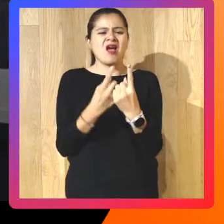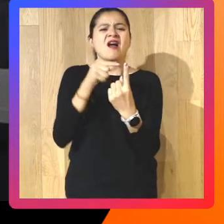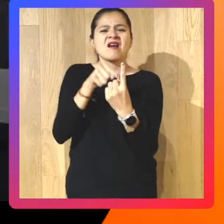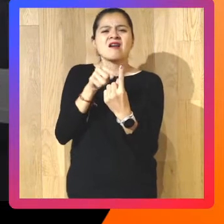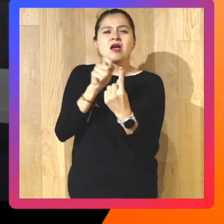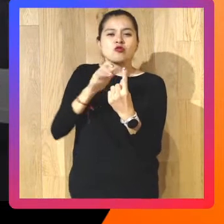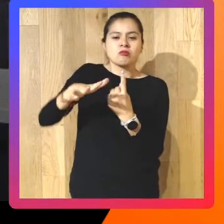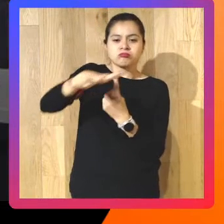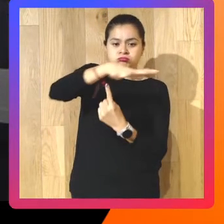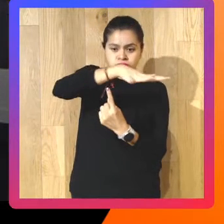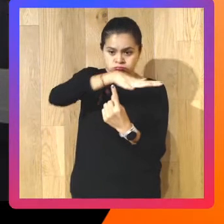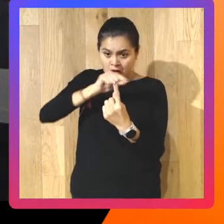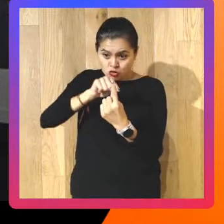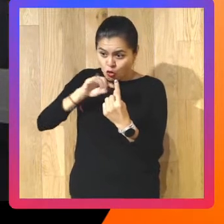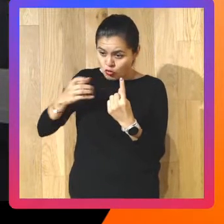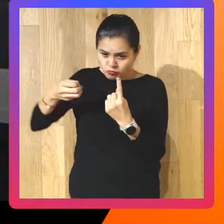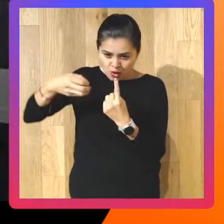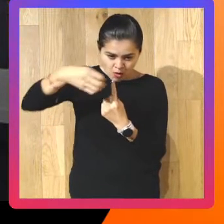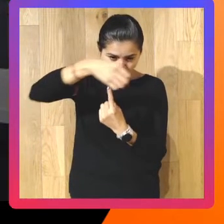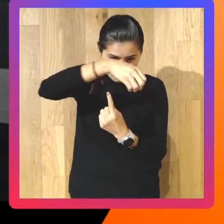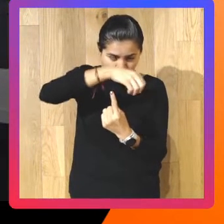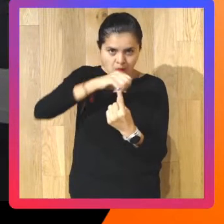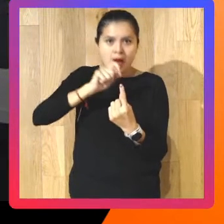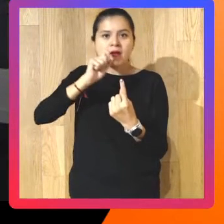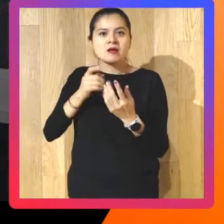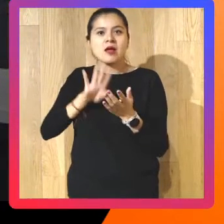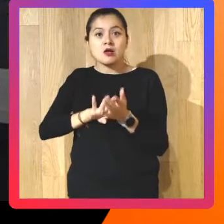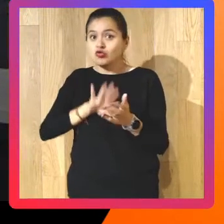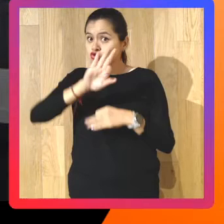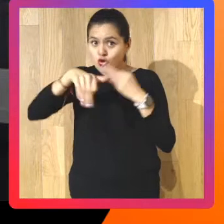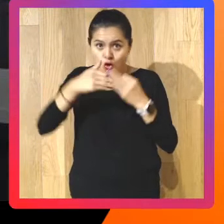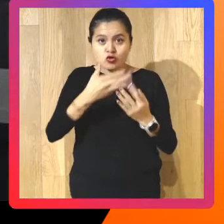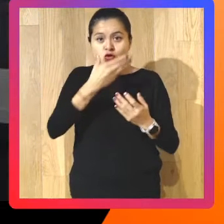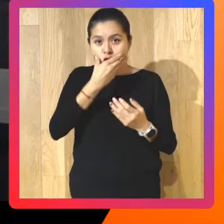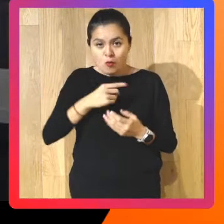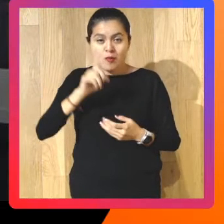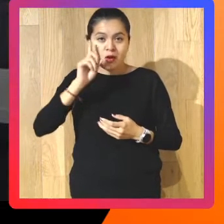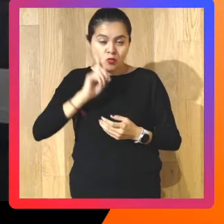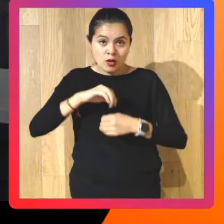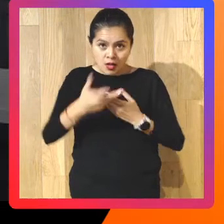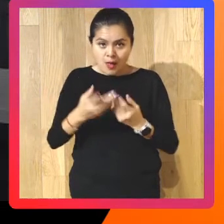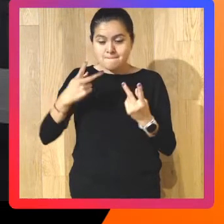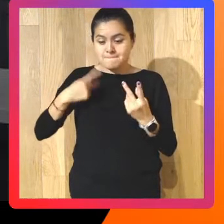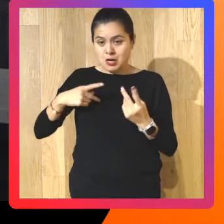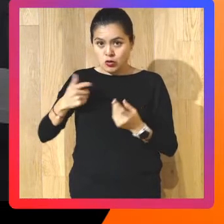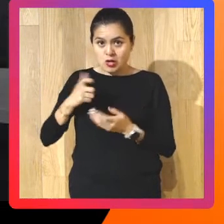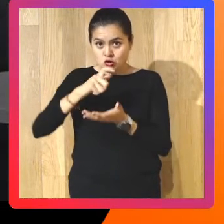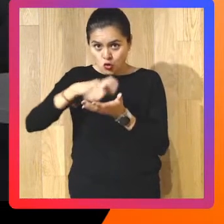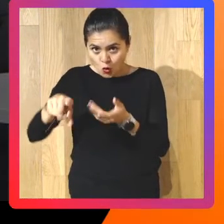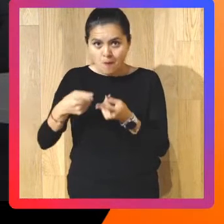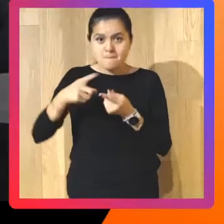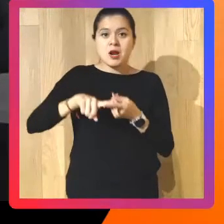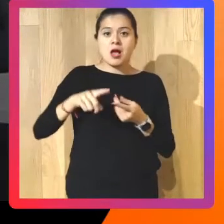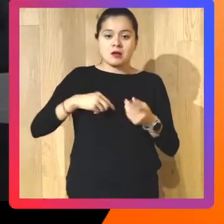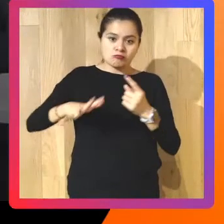las decisiones, estamos enfocándonos en las y los colaboradores, el consumidor, la comunidad